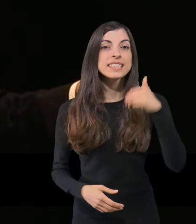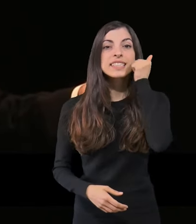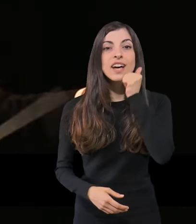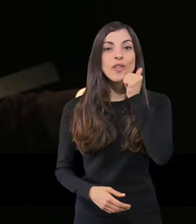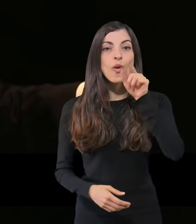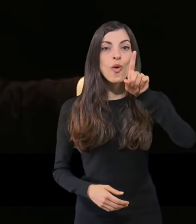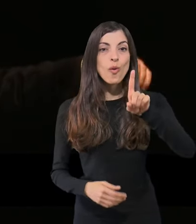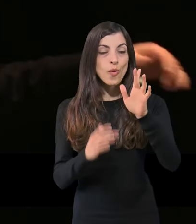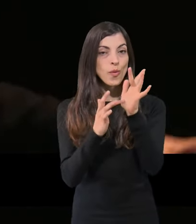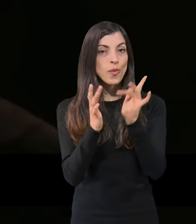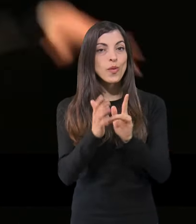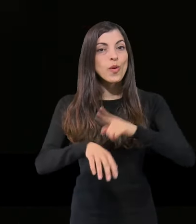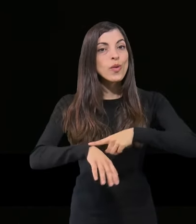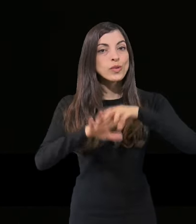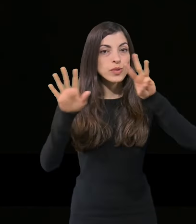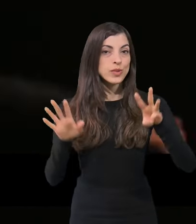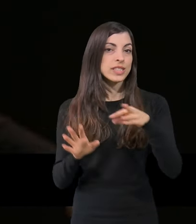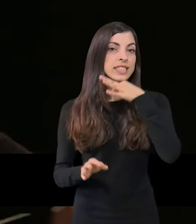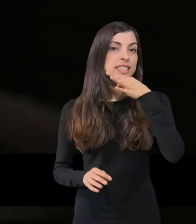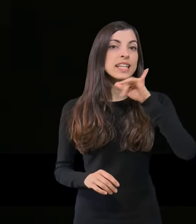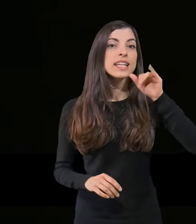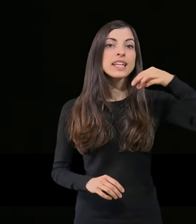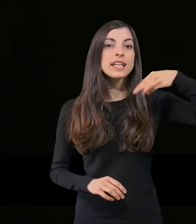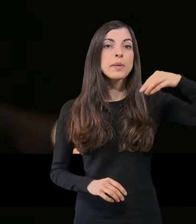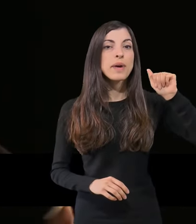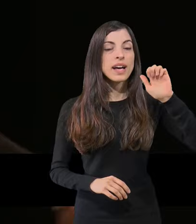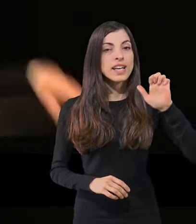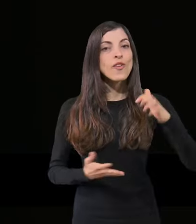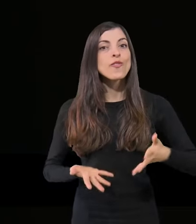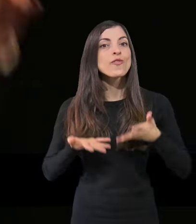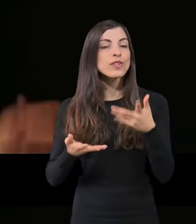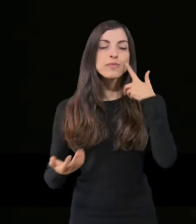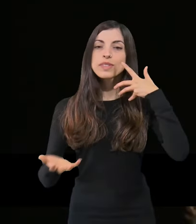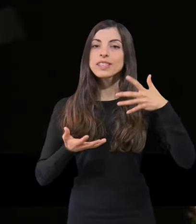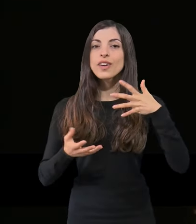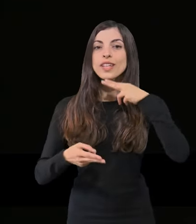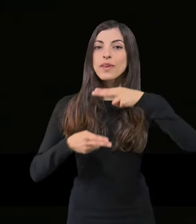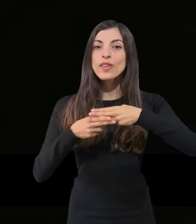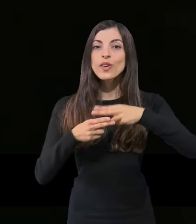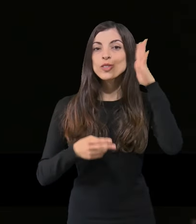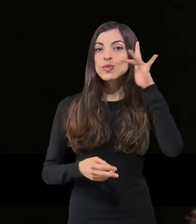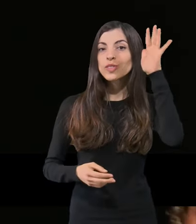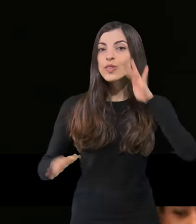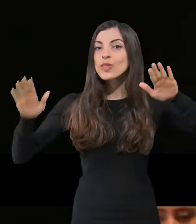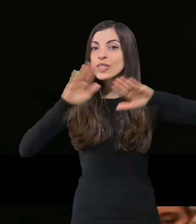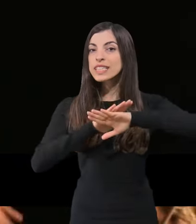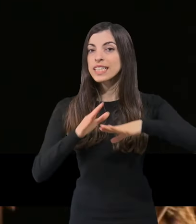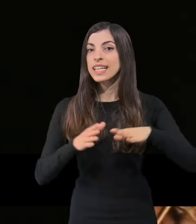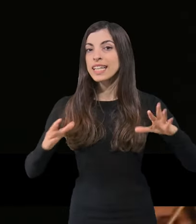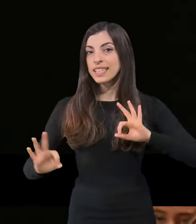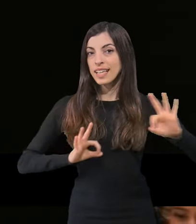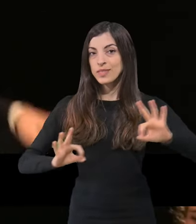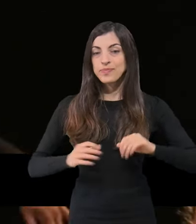Ya el sábado 1 de abril, a partir de las 8 de la tarde, el IMAE ofrece el espectáculo El sueño de una noche en el Gran